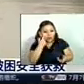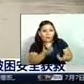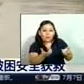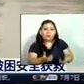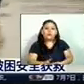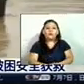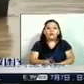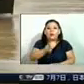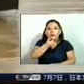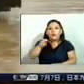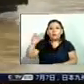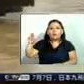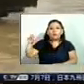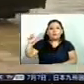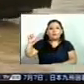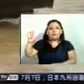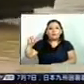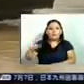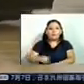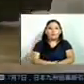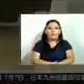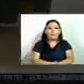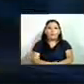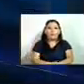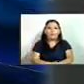Rosalba Ruiz Associated Press